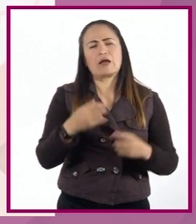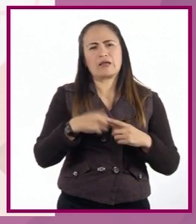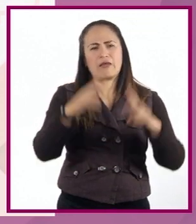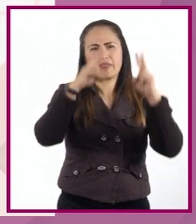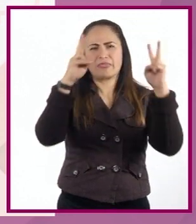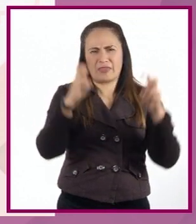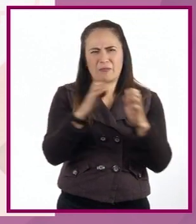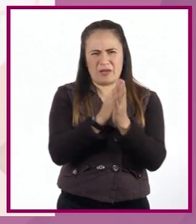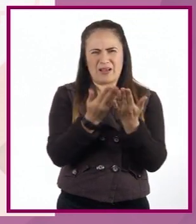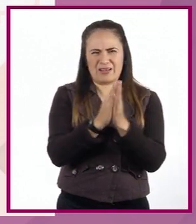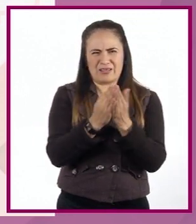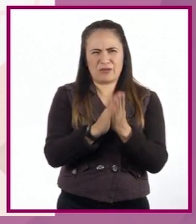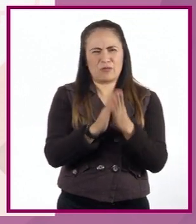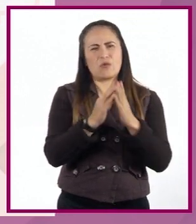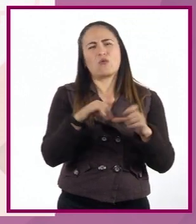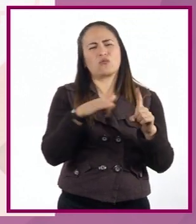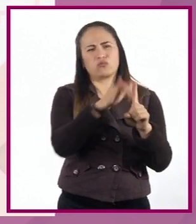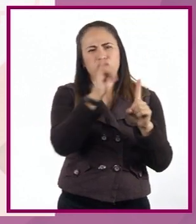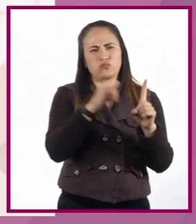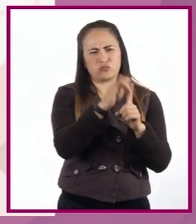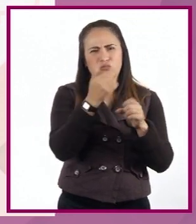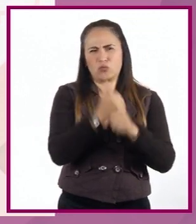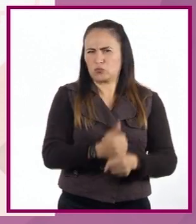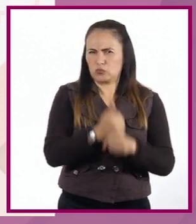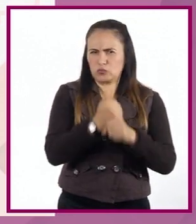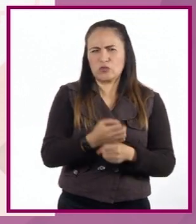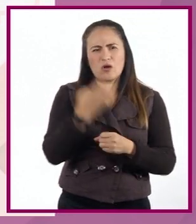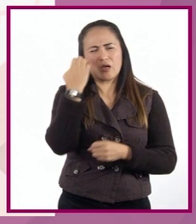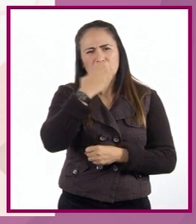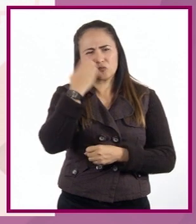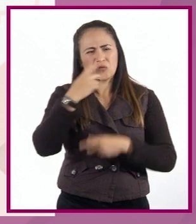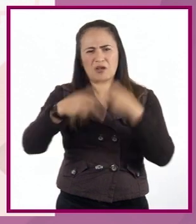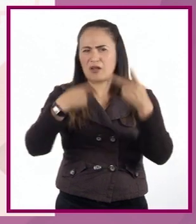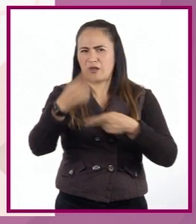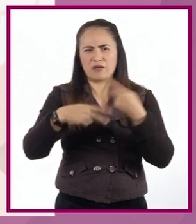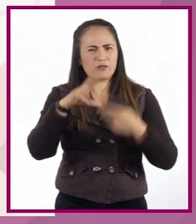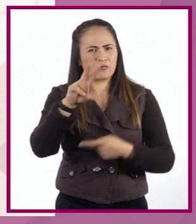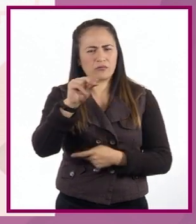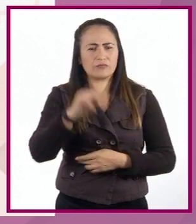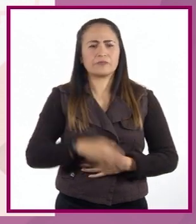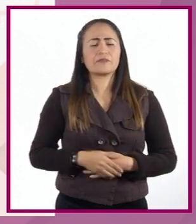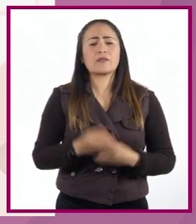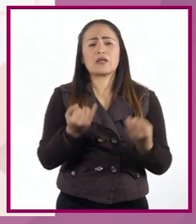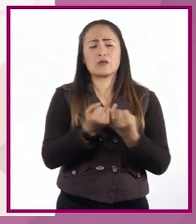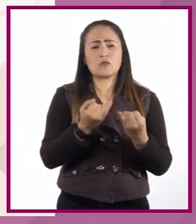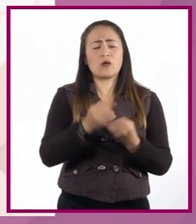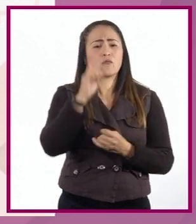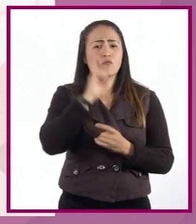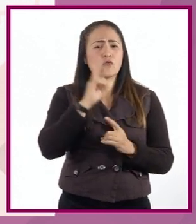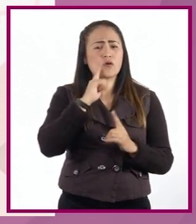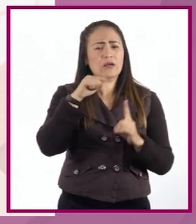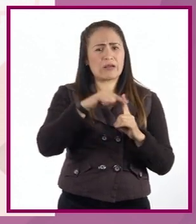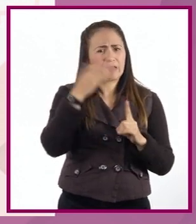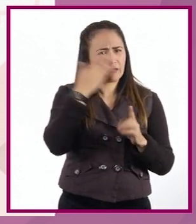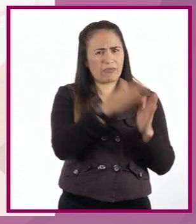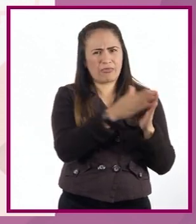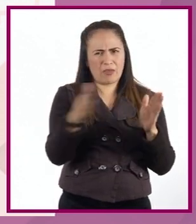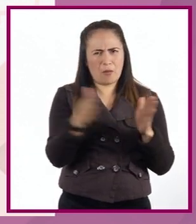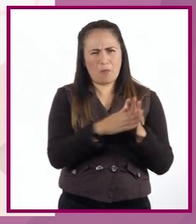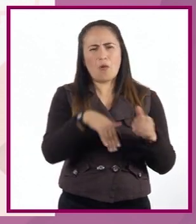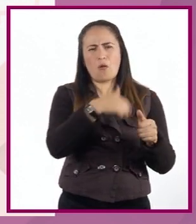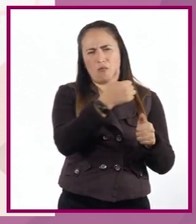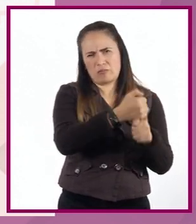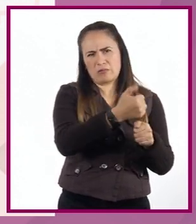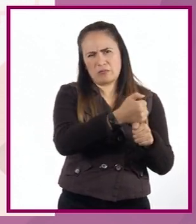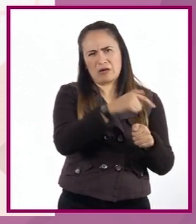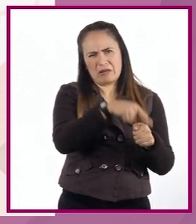y Ya no quiero ir a la escuela. Después aparece que Trixia Valle sufrió bullying durante la primaria y